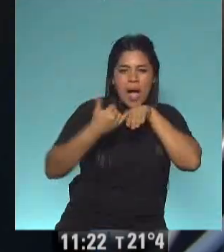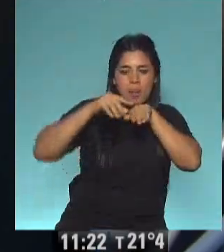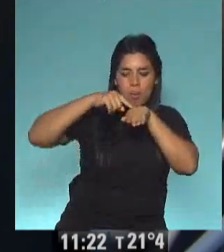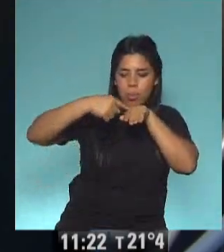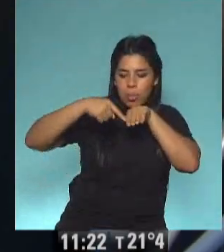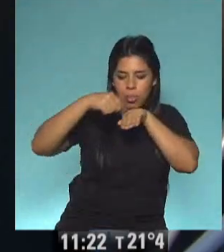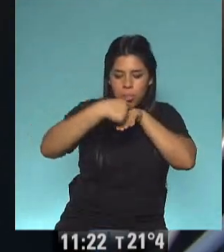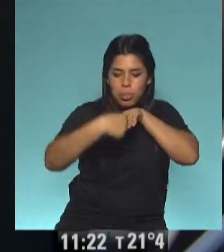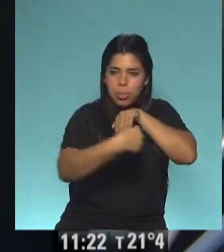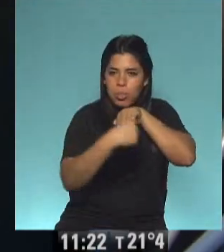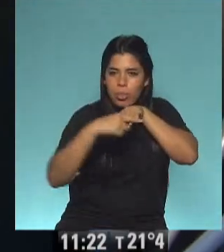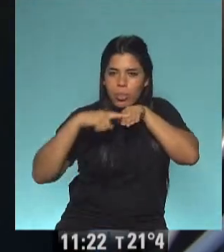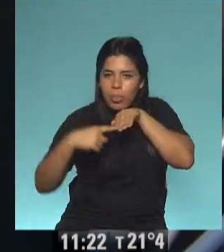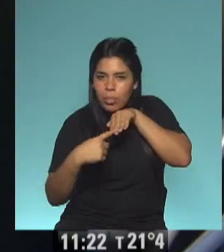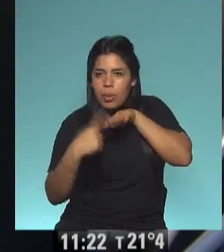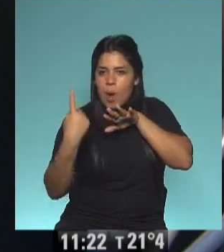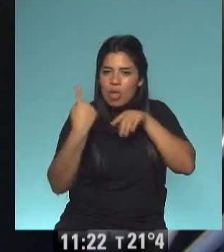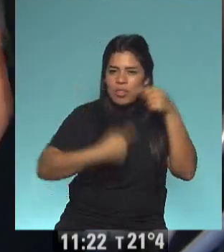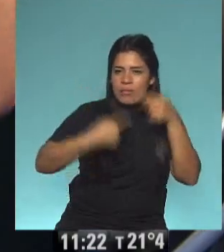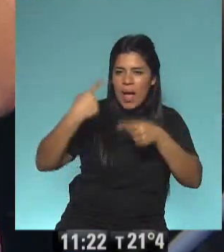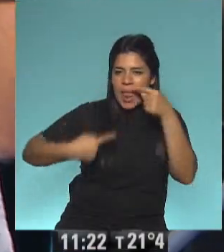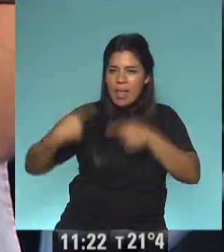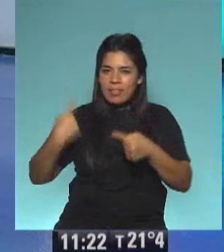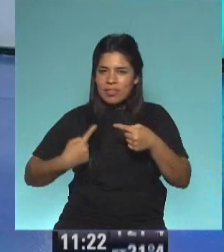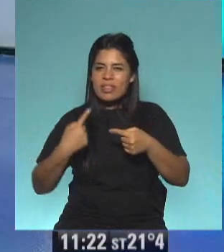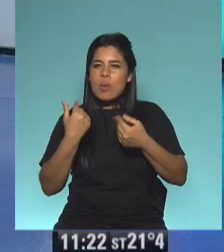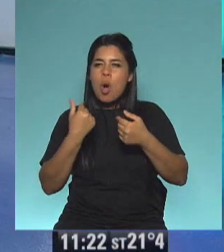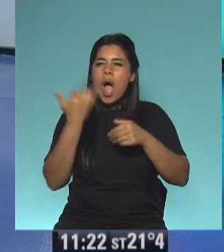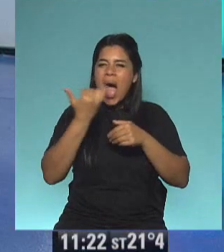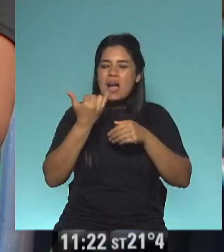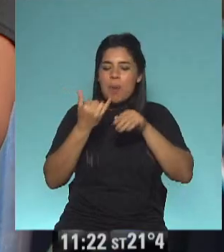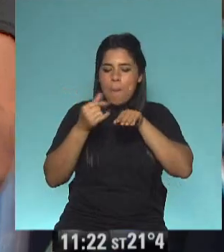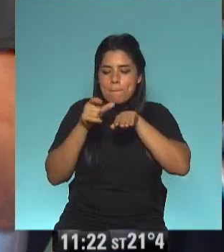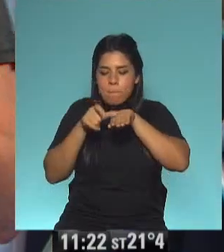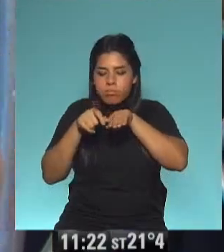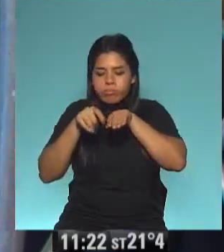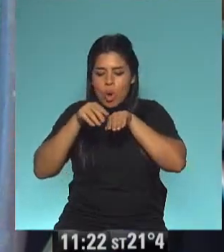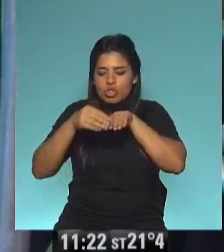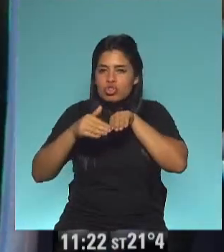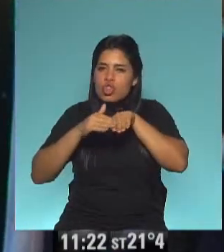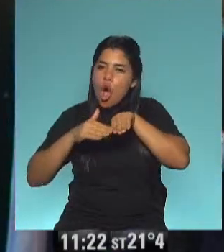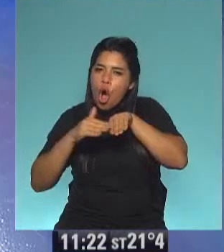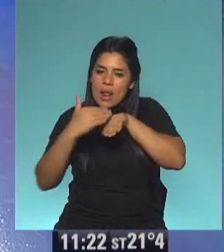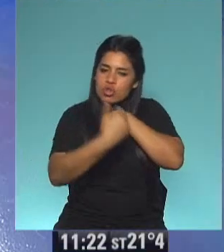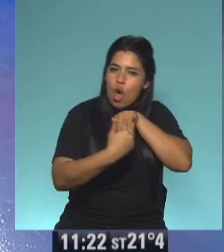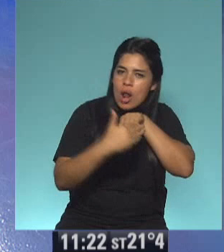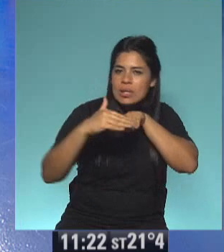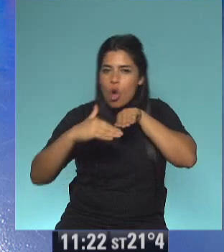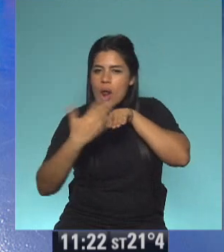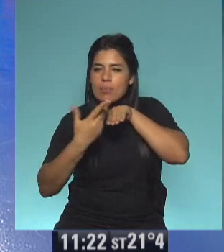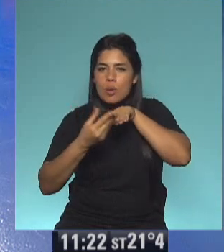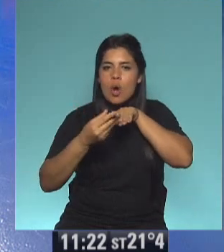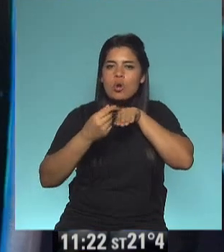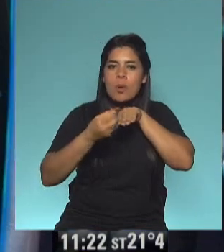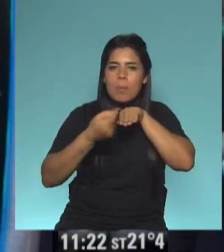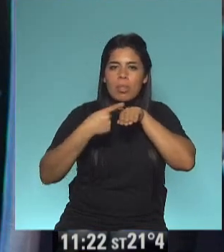en la lengua, que son, son las partecitas mediante las cuales percibimos y enviamos el mensaje